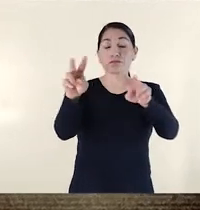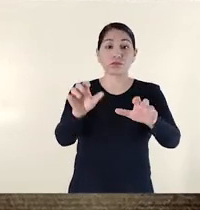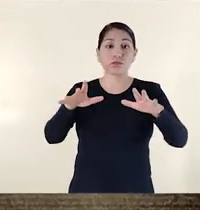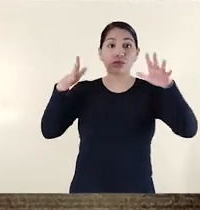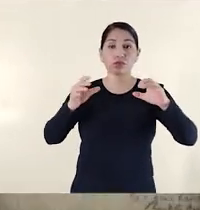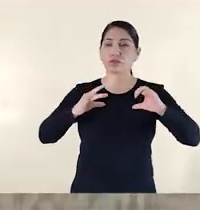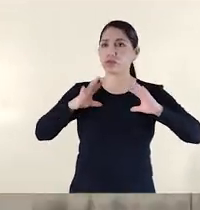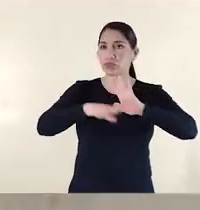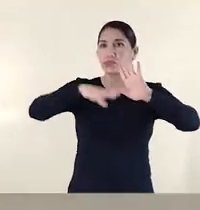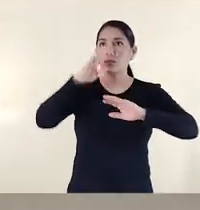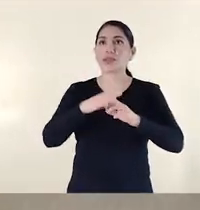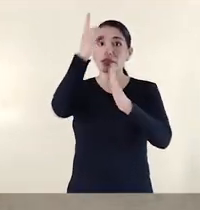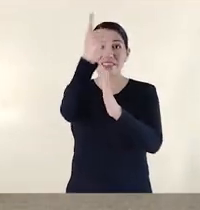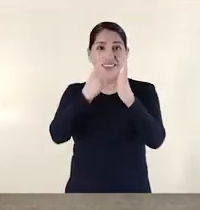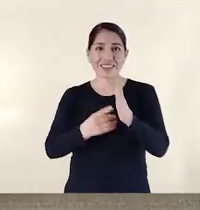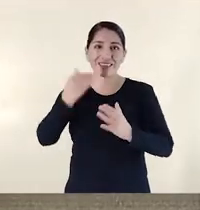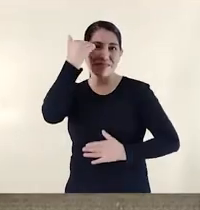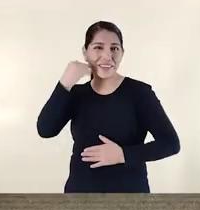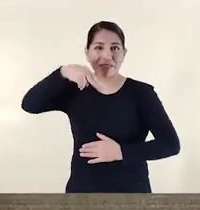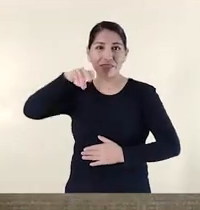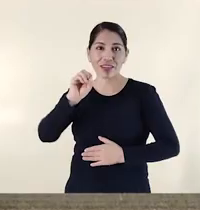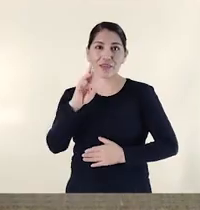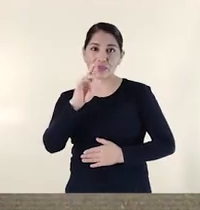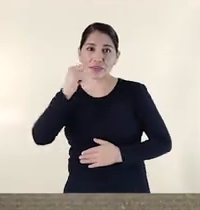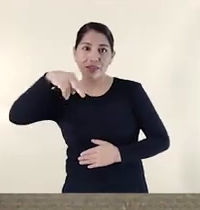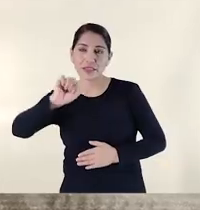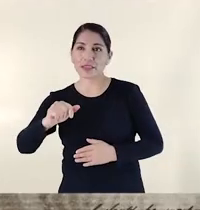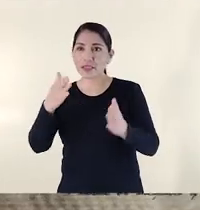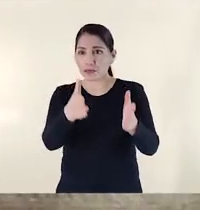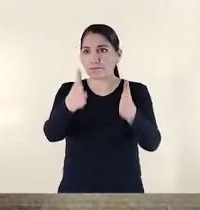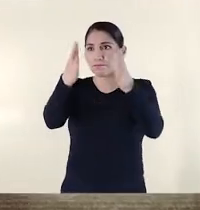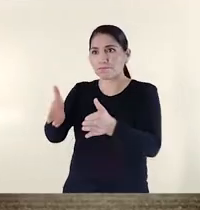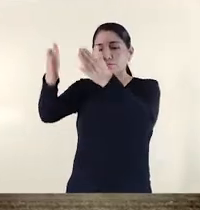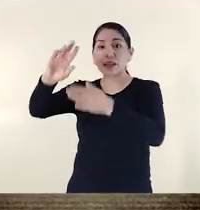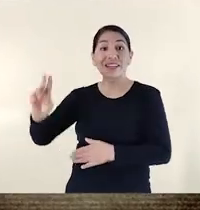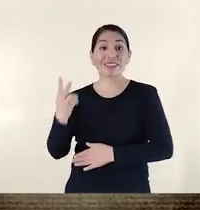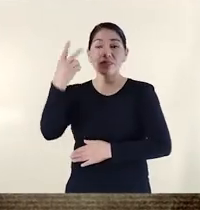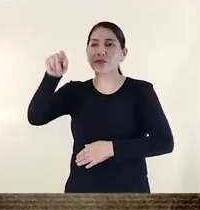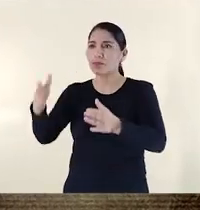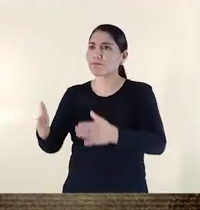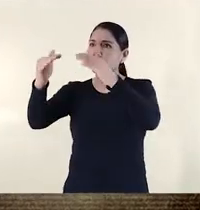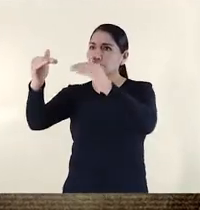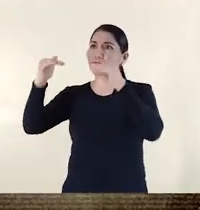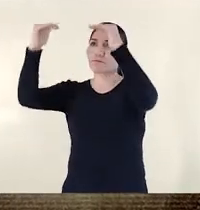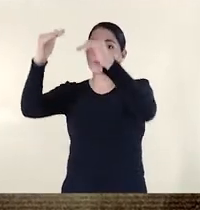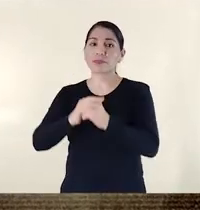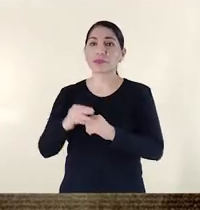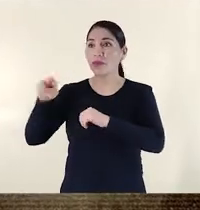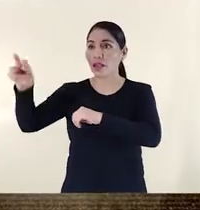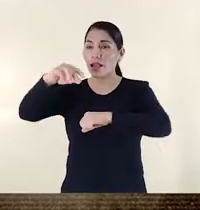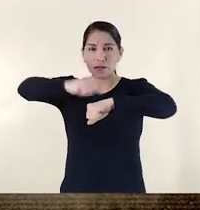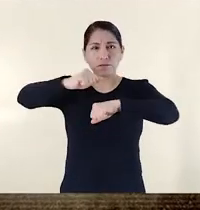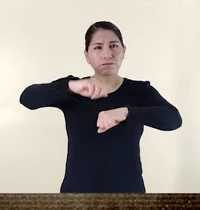edificio impone su presencia y aristocracia con un diseño neorrenacentista de dos cuerpos, el segundo que en realidad abarcaba